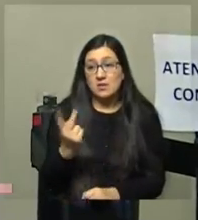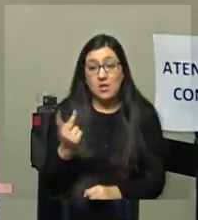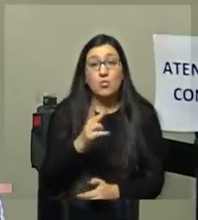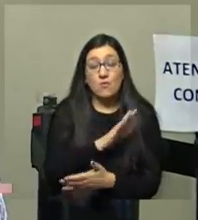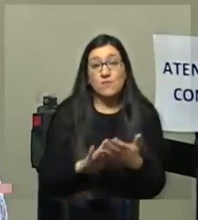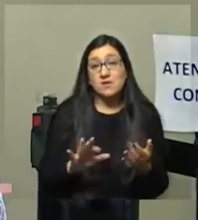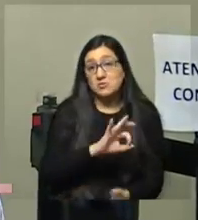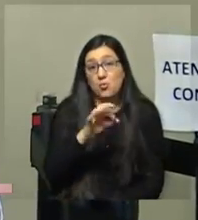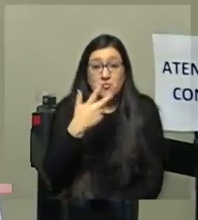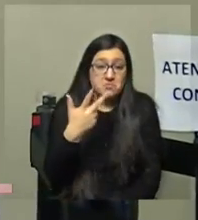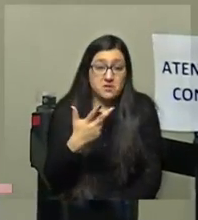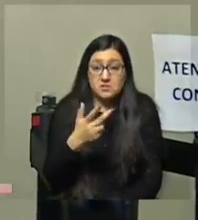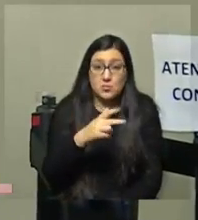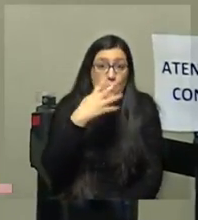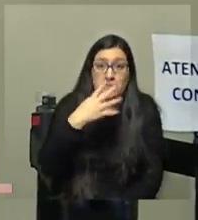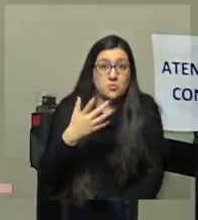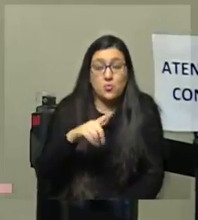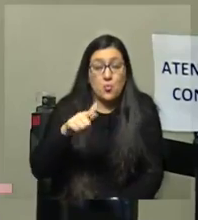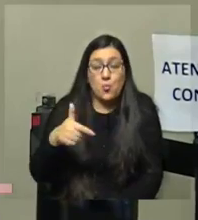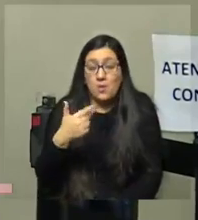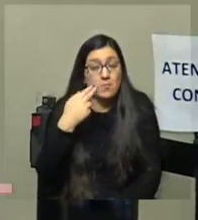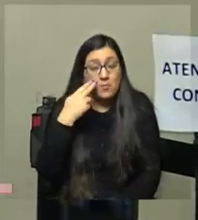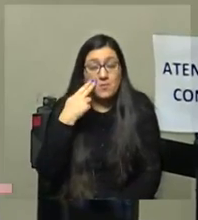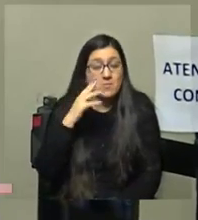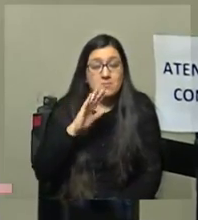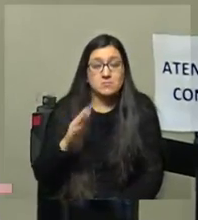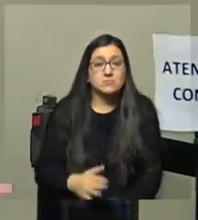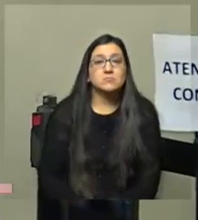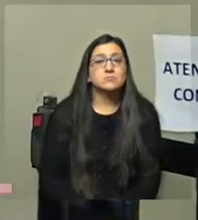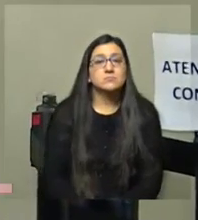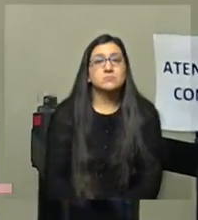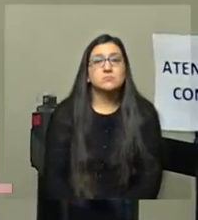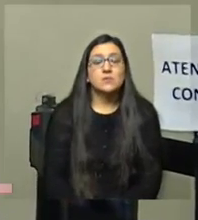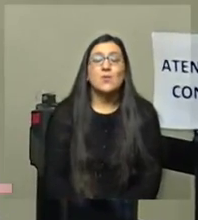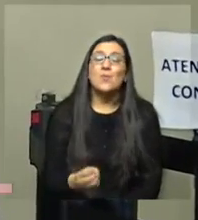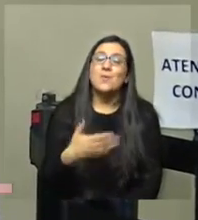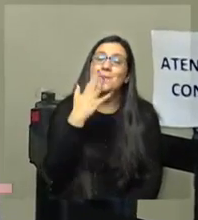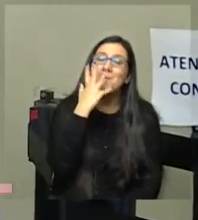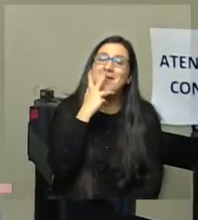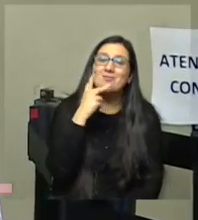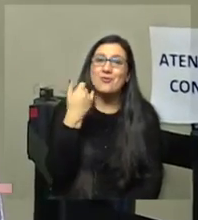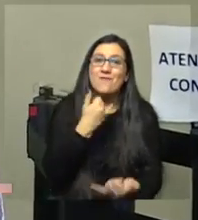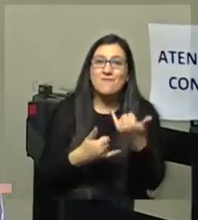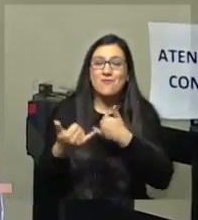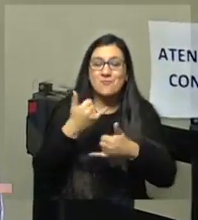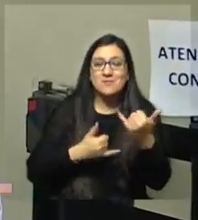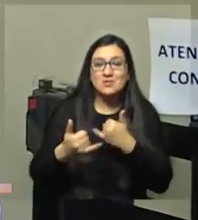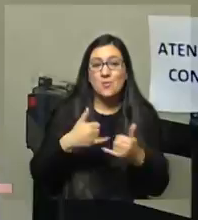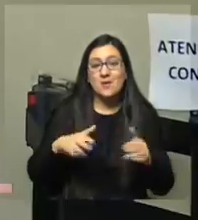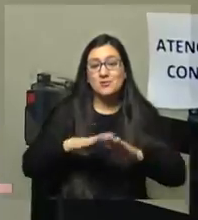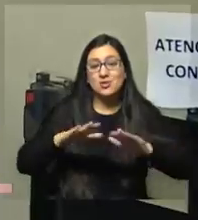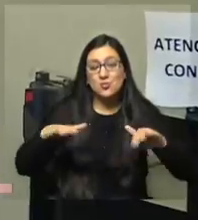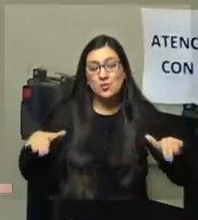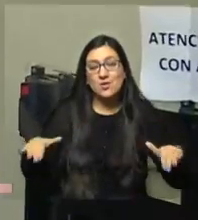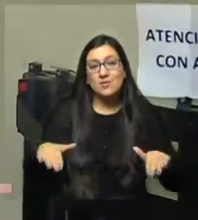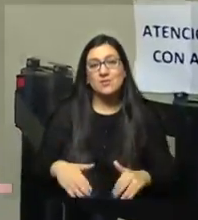incluso tres hermanos, sí. No, no tenemos ningún inconveniente con ese tema. Bueno, Cecilia, me encantó la información que nos dio para los estudiantes que van a